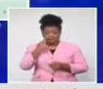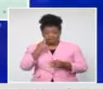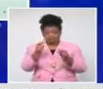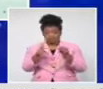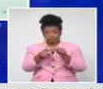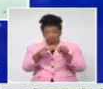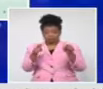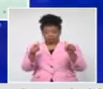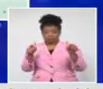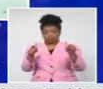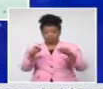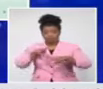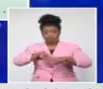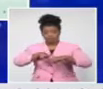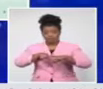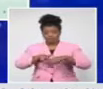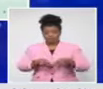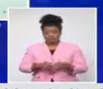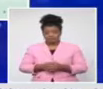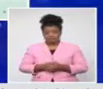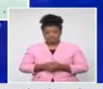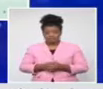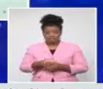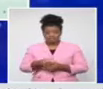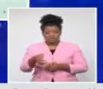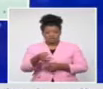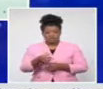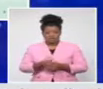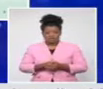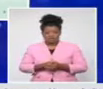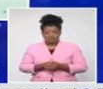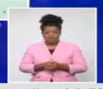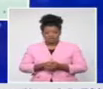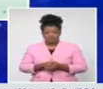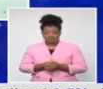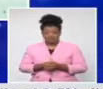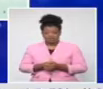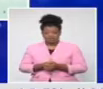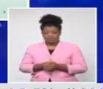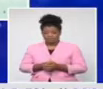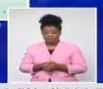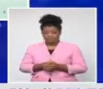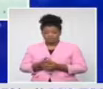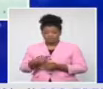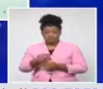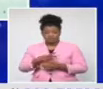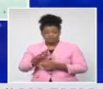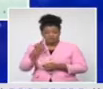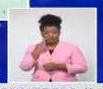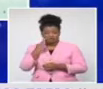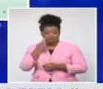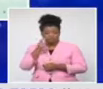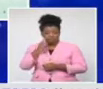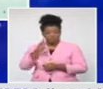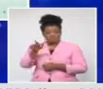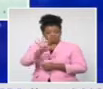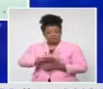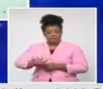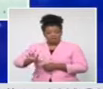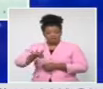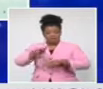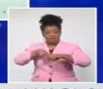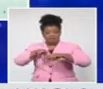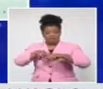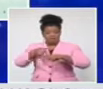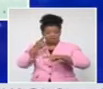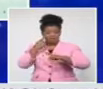transmisión en la provincia. Y cuando vimos el mapa de la región occidental, indiscutiblemente es la más elevada